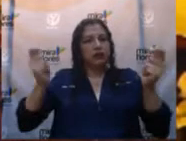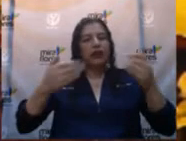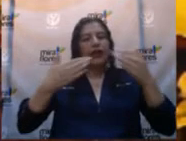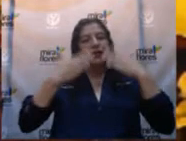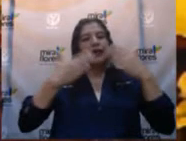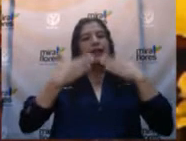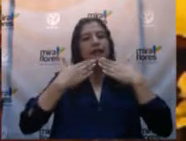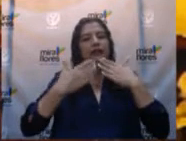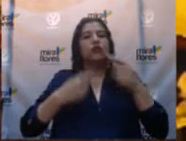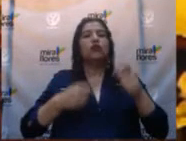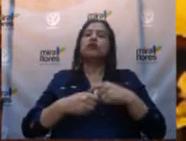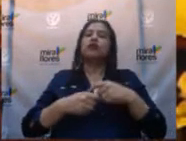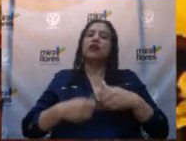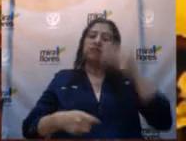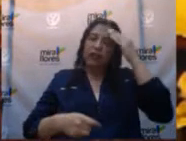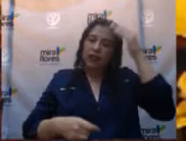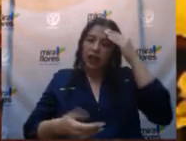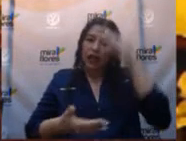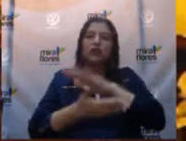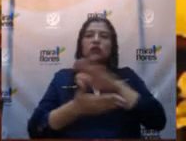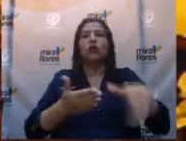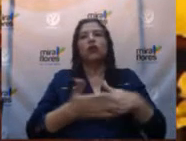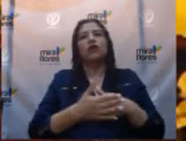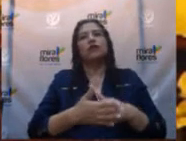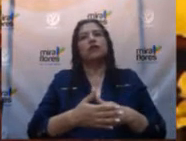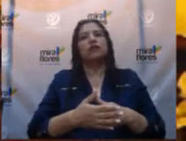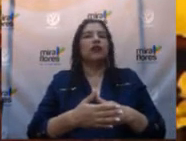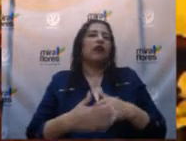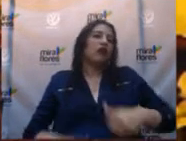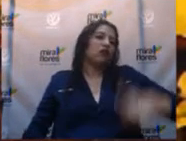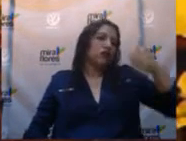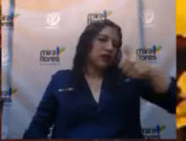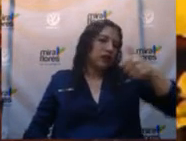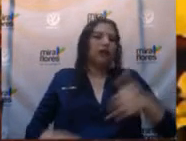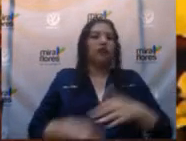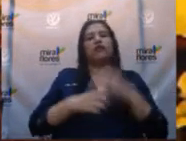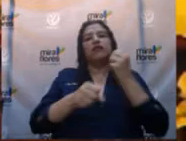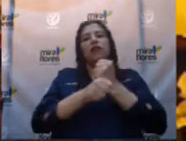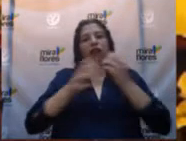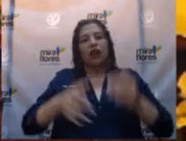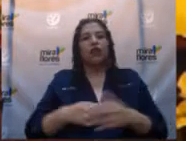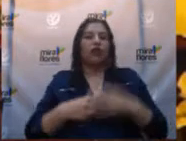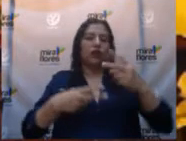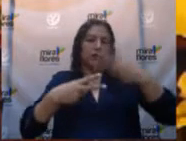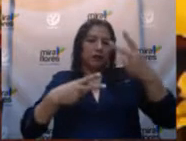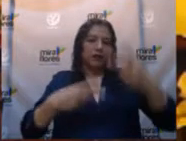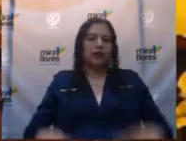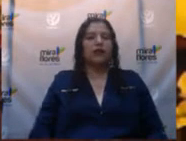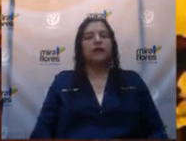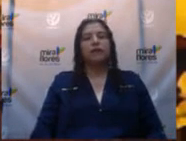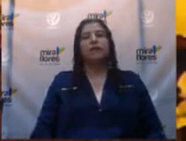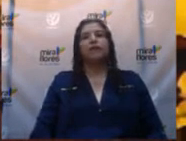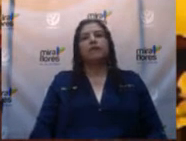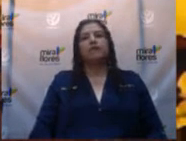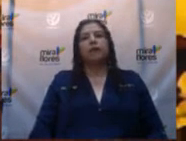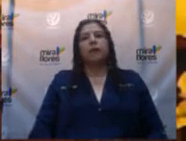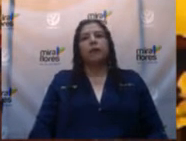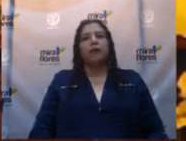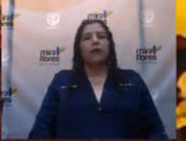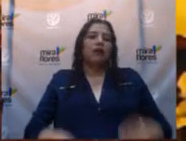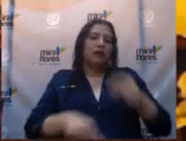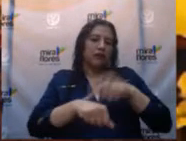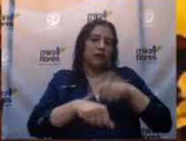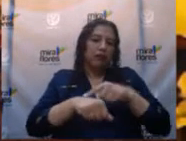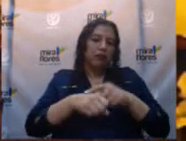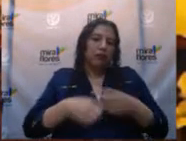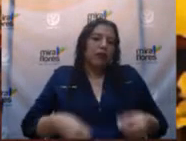hacer extensivo mi saludo a su cuerpo edilicio, funcionarios, trabajadores y vecinos. Hago propicia la ocasión para desearle un